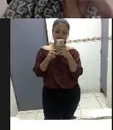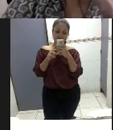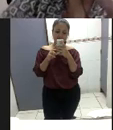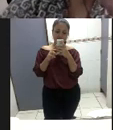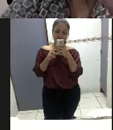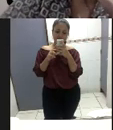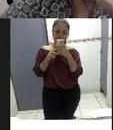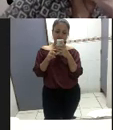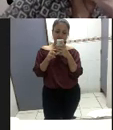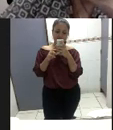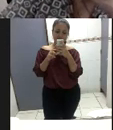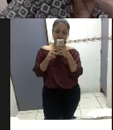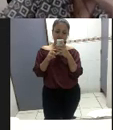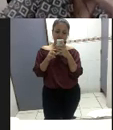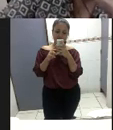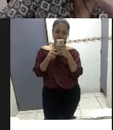Entonces,